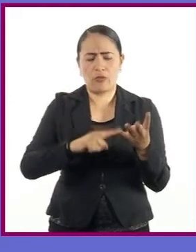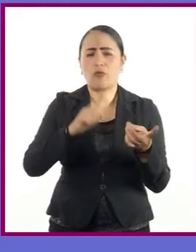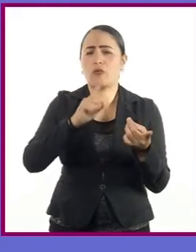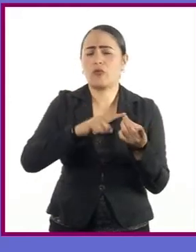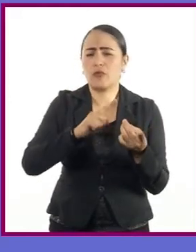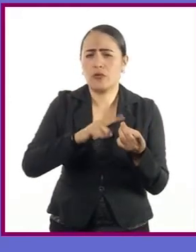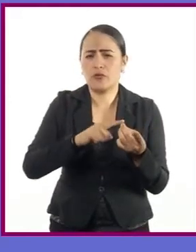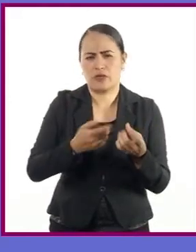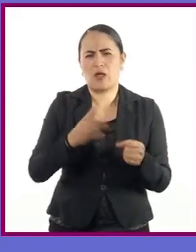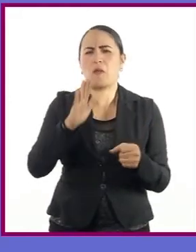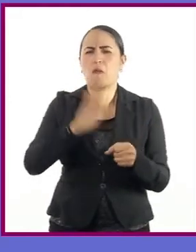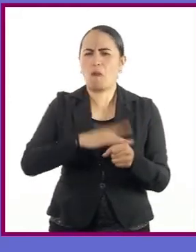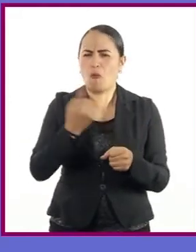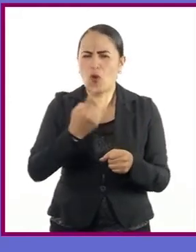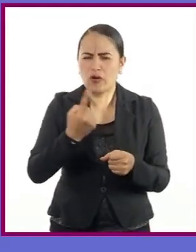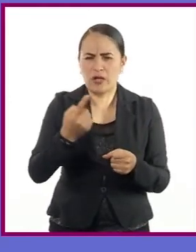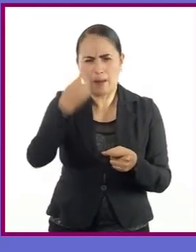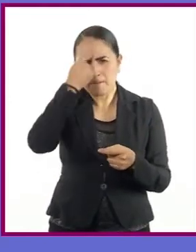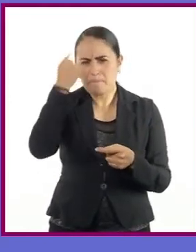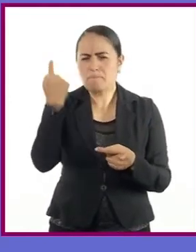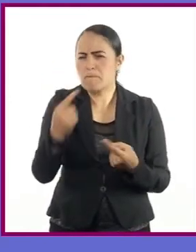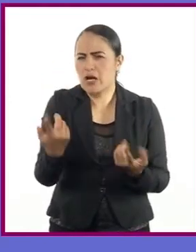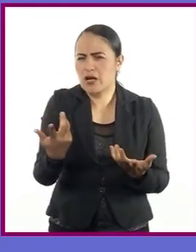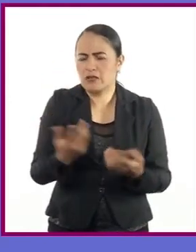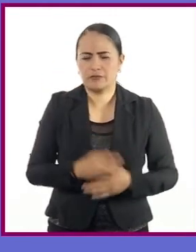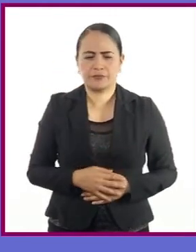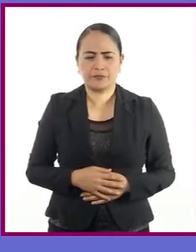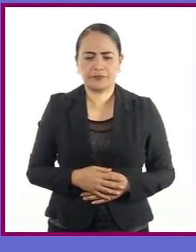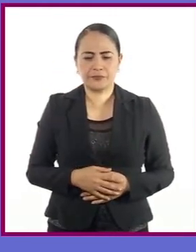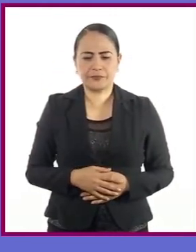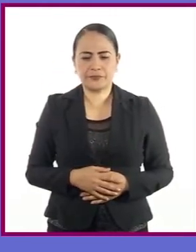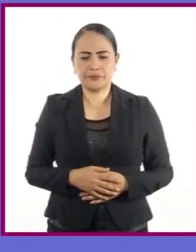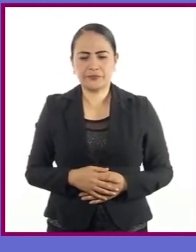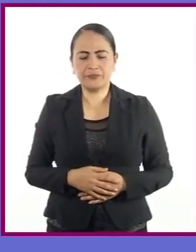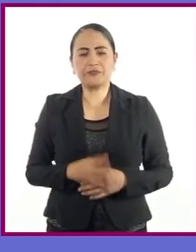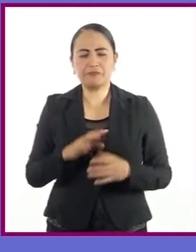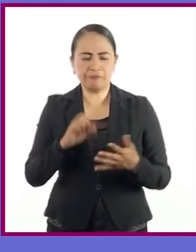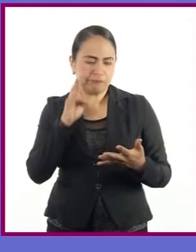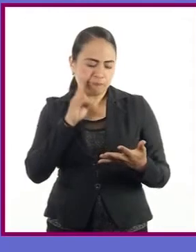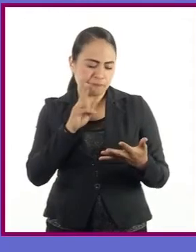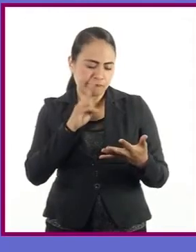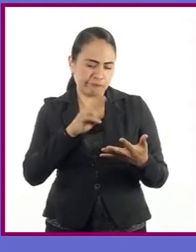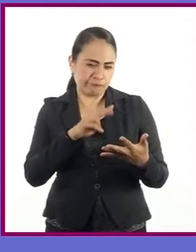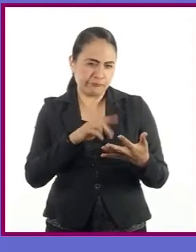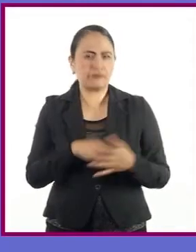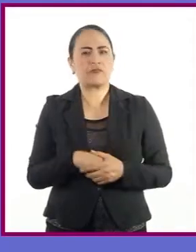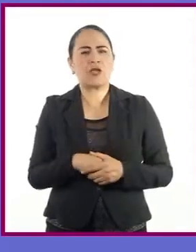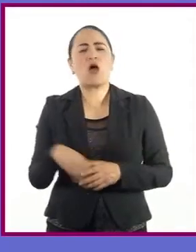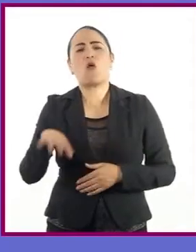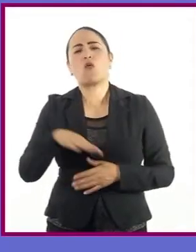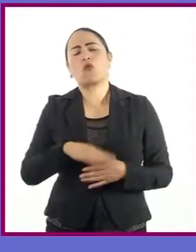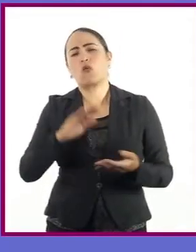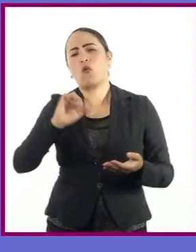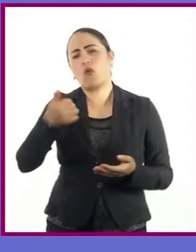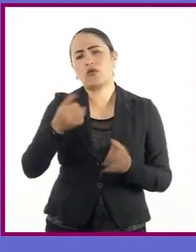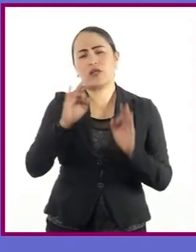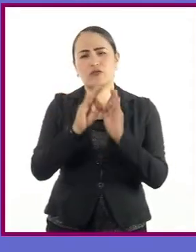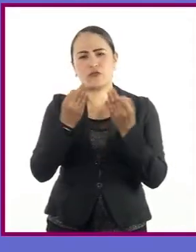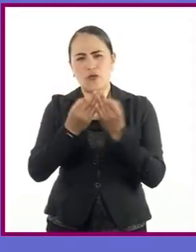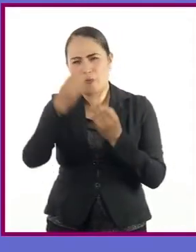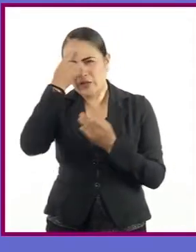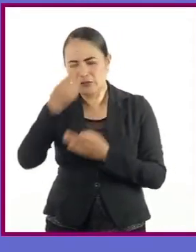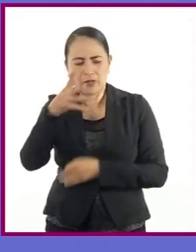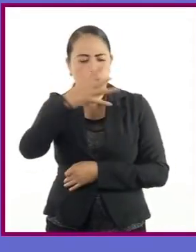¿dónde?, ¿por qué? ¿Y para qué? Probamos e incorporamos las estrategias de búsqueda que nos ayudarán